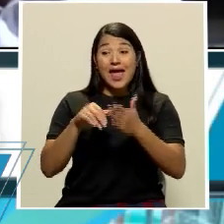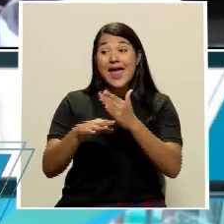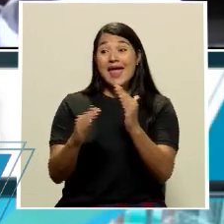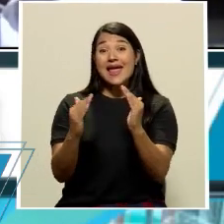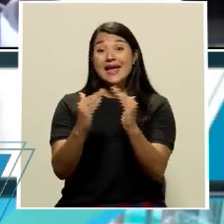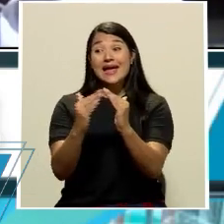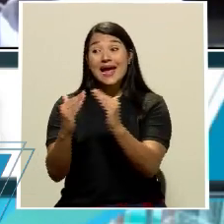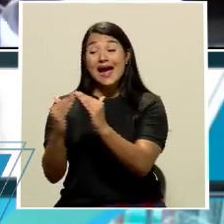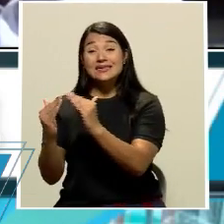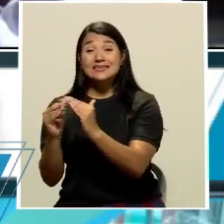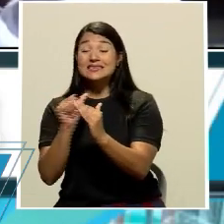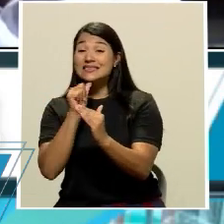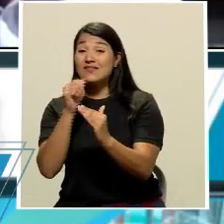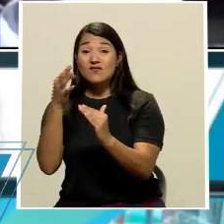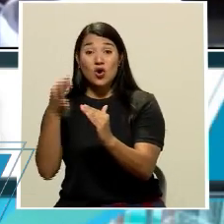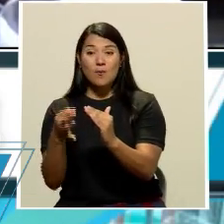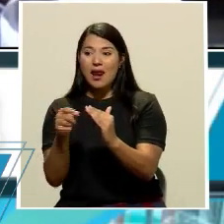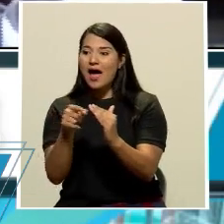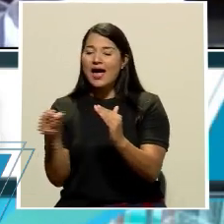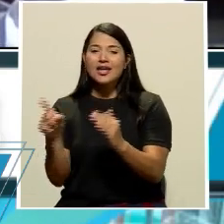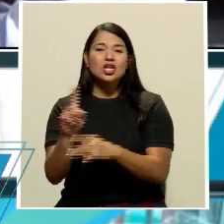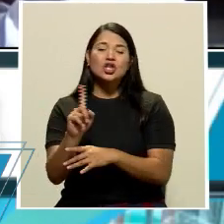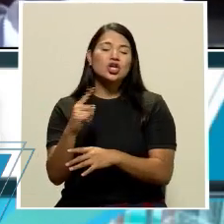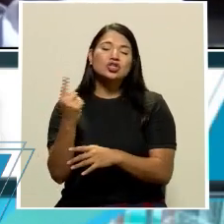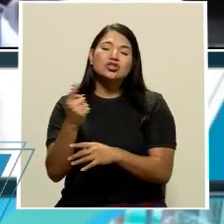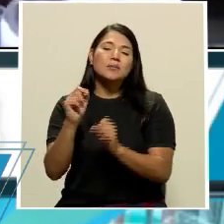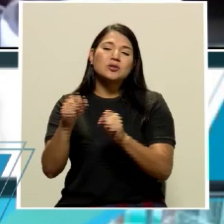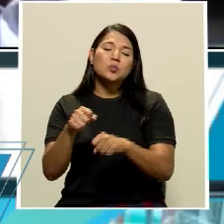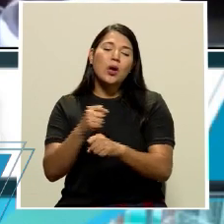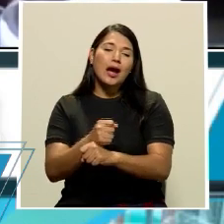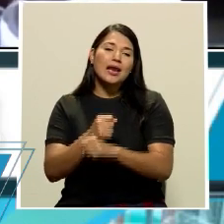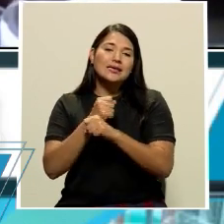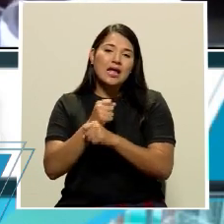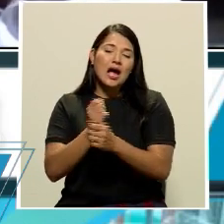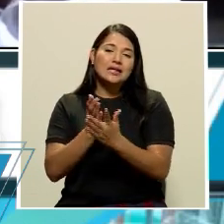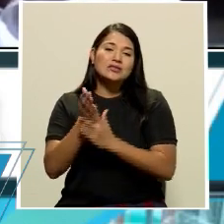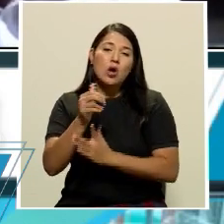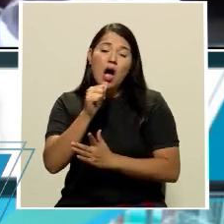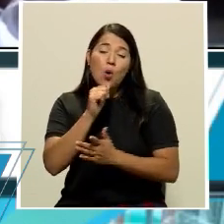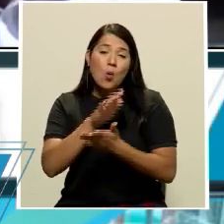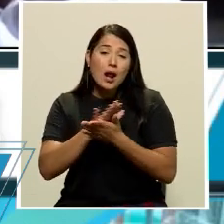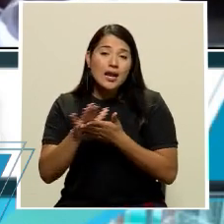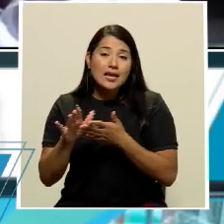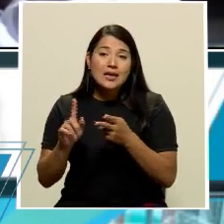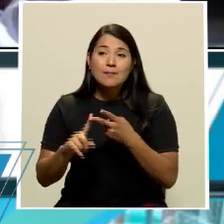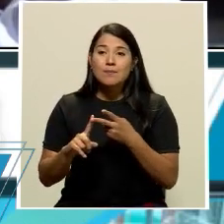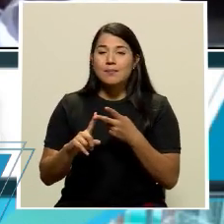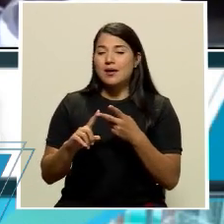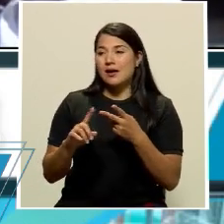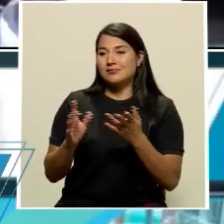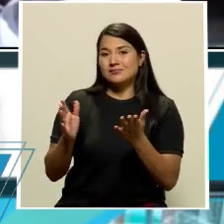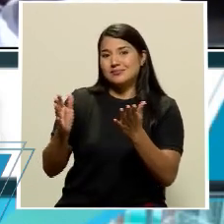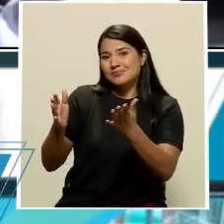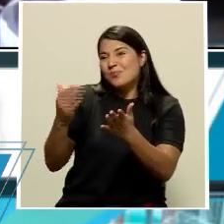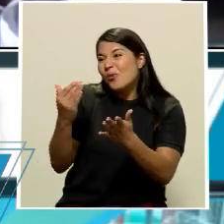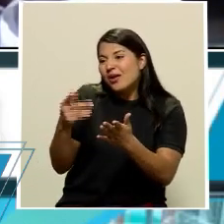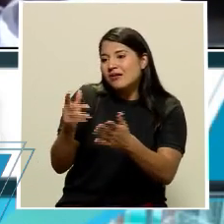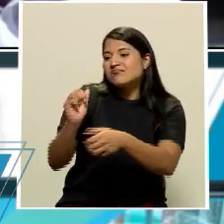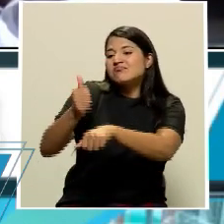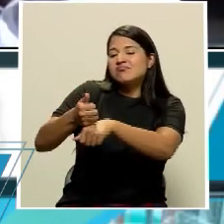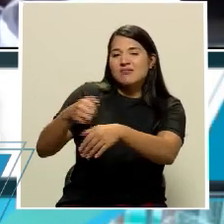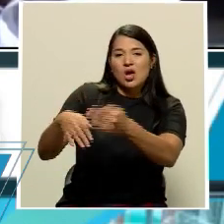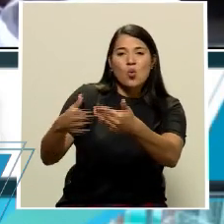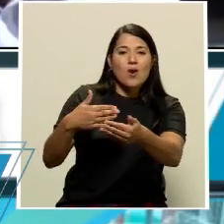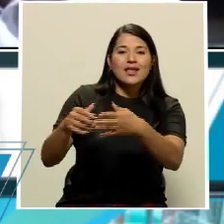en precario o asentamientos informales no siempre se puede garantizar el acceso al agua potable, al agua intradomiciliar, y eso